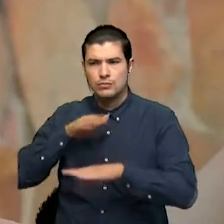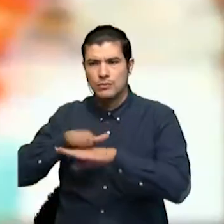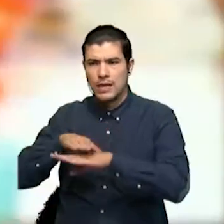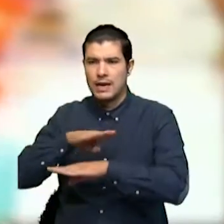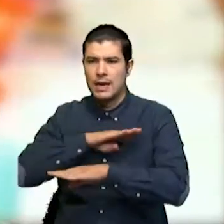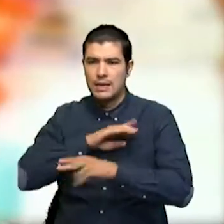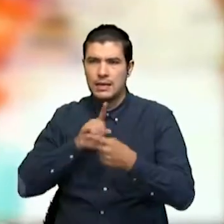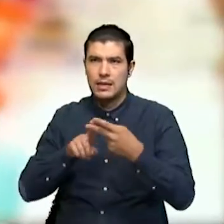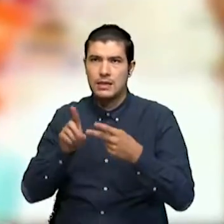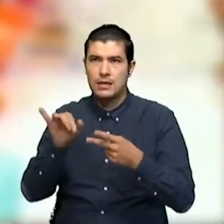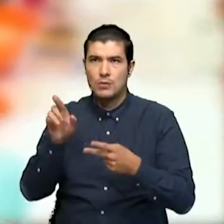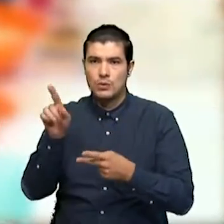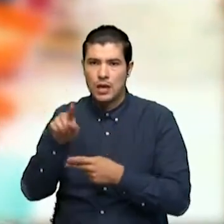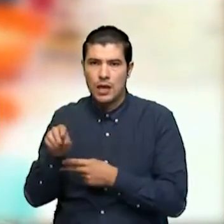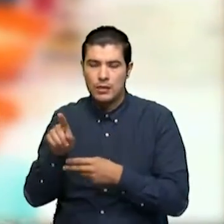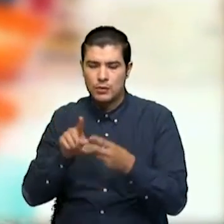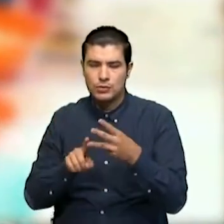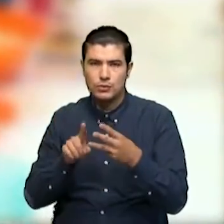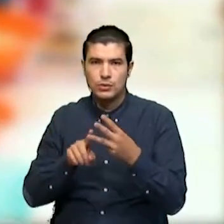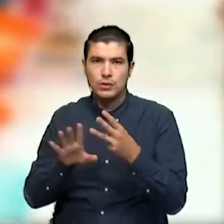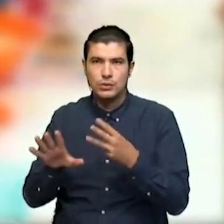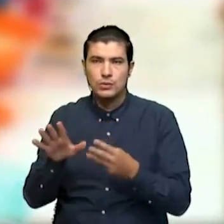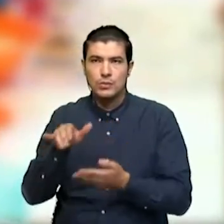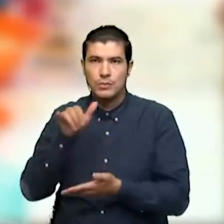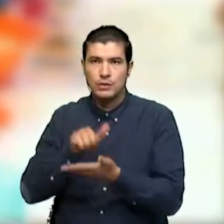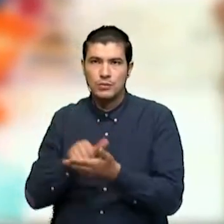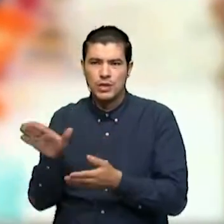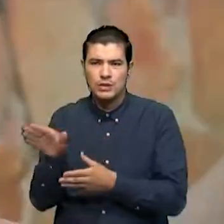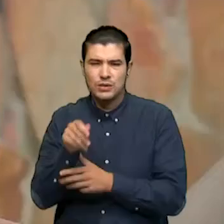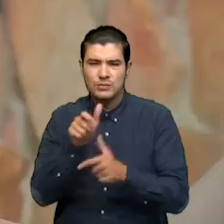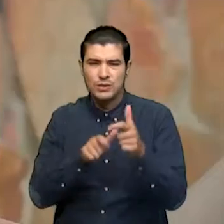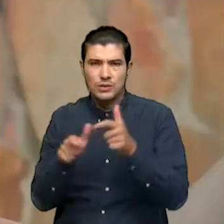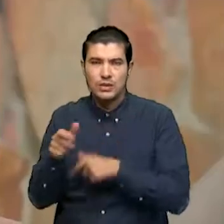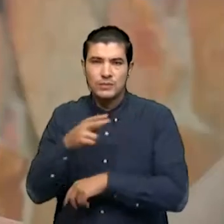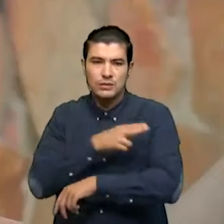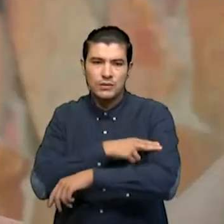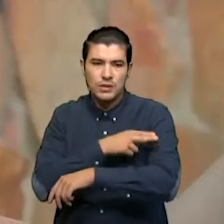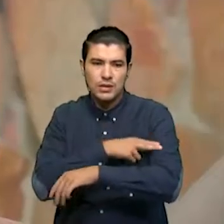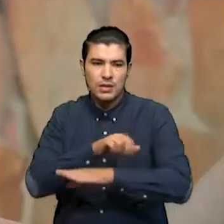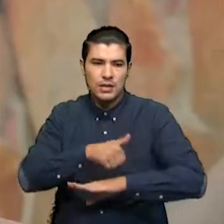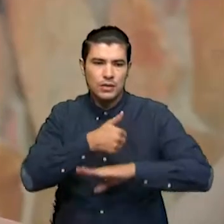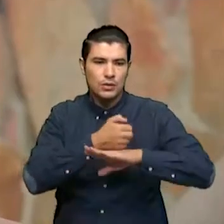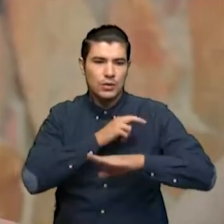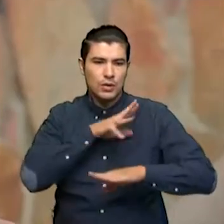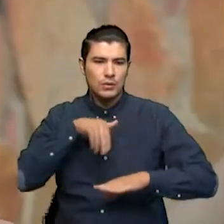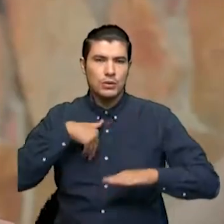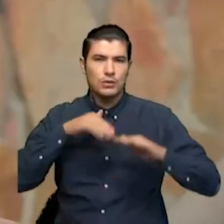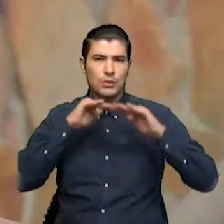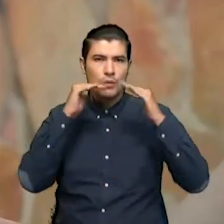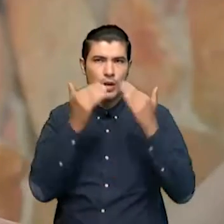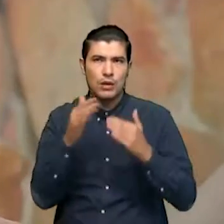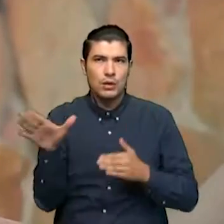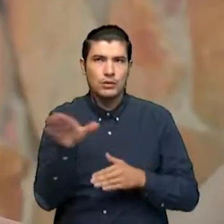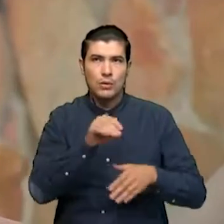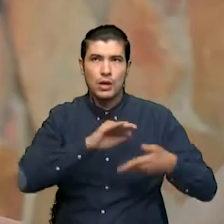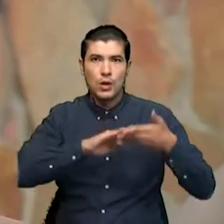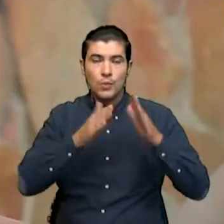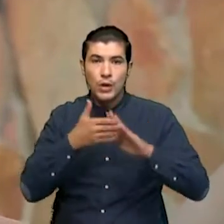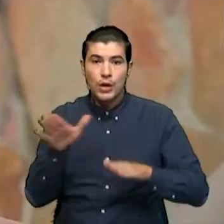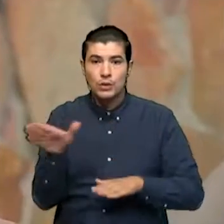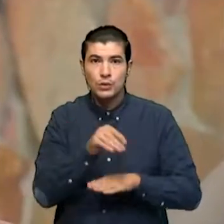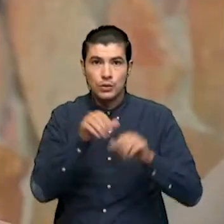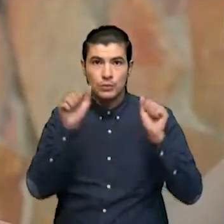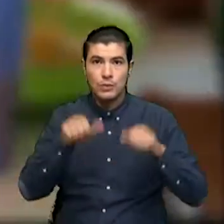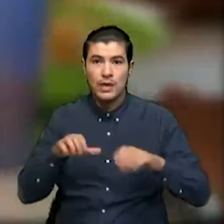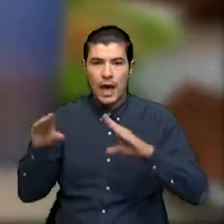diputados a la prensa para los personeros a los rectores de nuestros colegios y a toda la comunidad en general para que todos hablemos el mismo